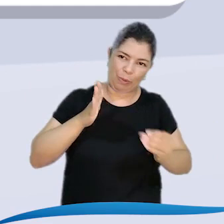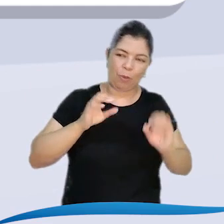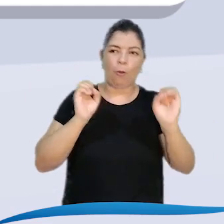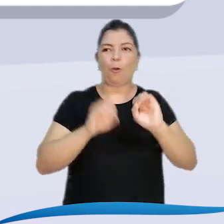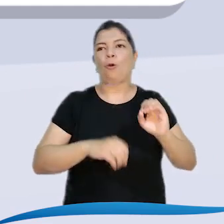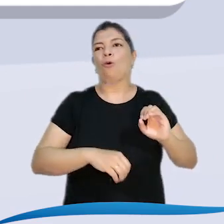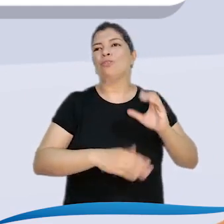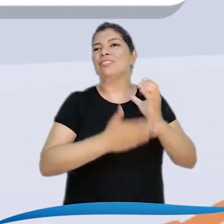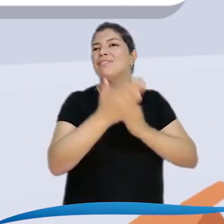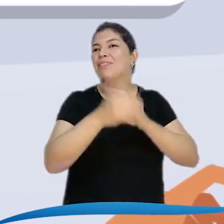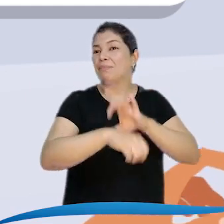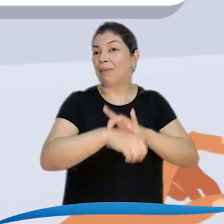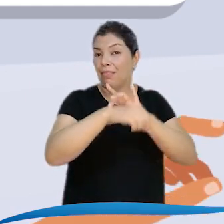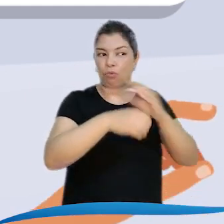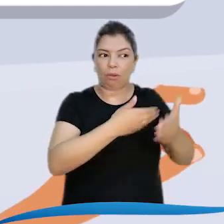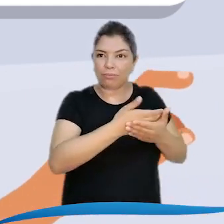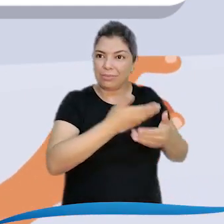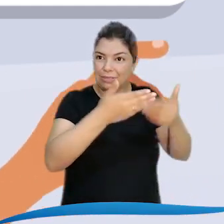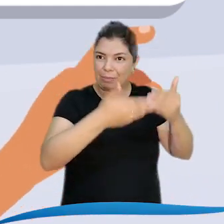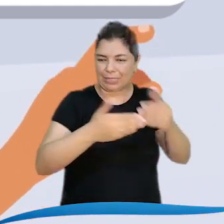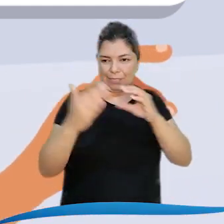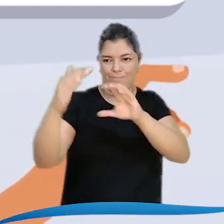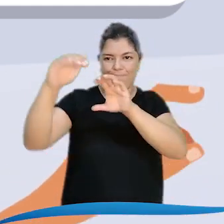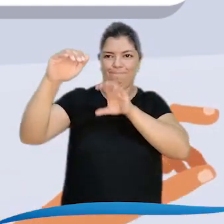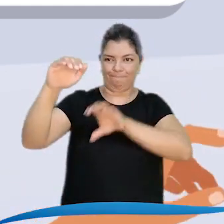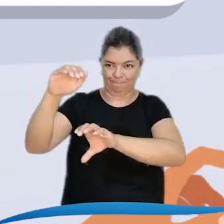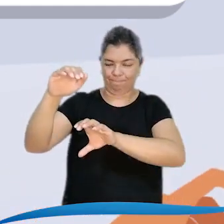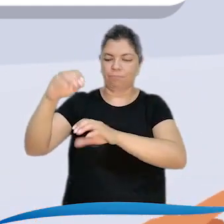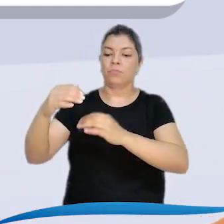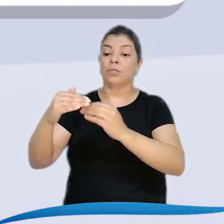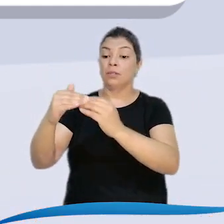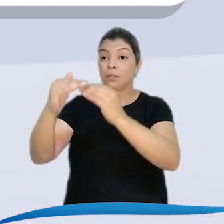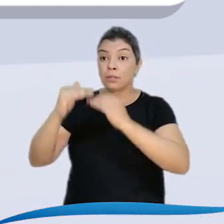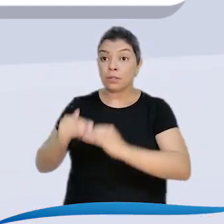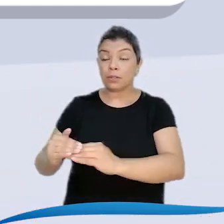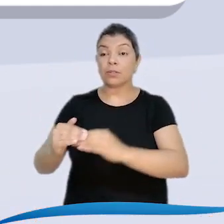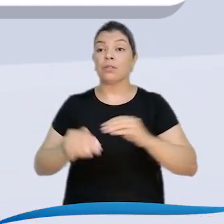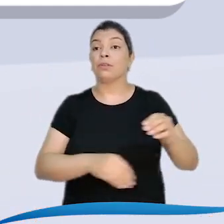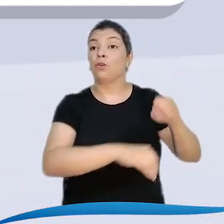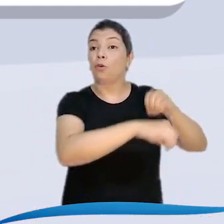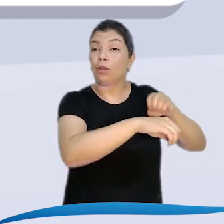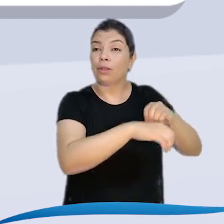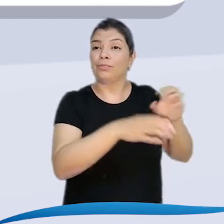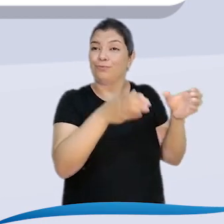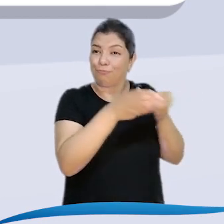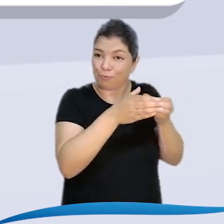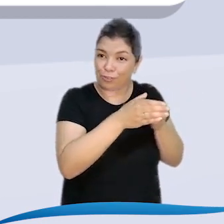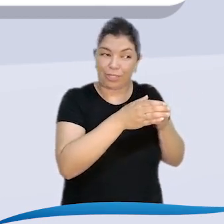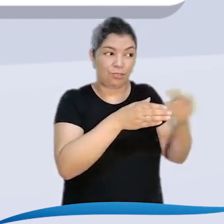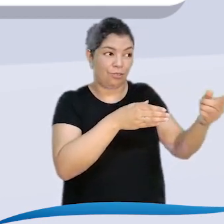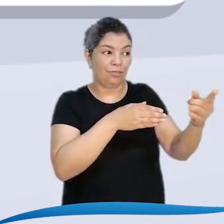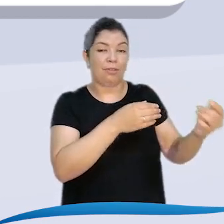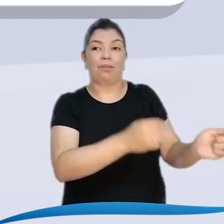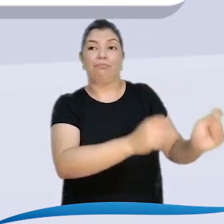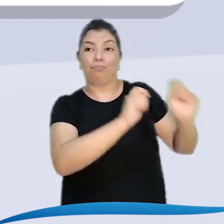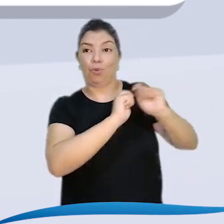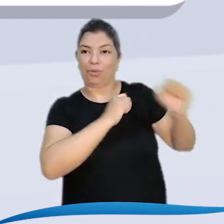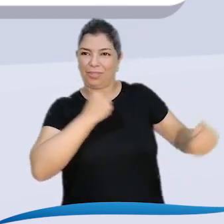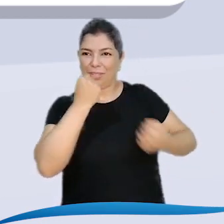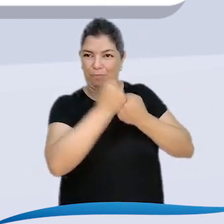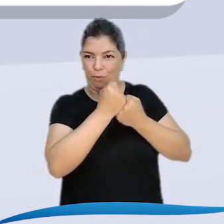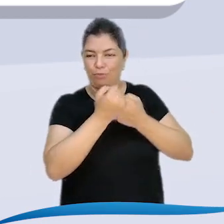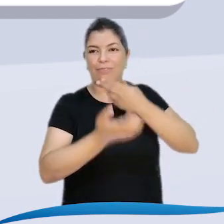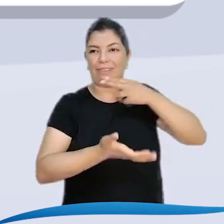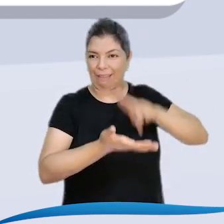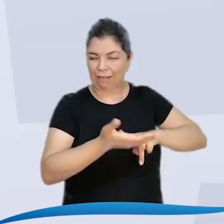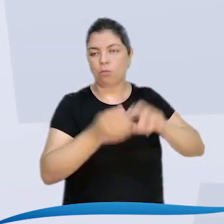o copia de la historia clínica o certificado médico que describa su discapacidad. Debajo, la carta de aval de la organización